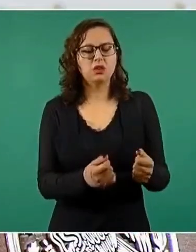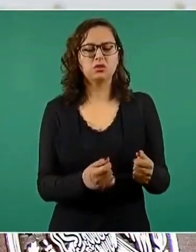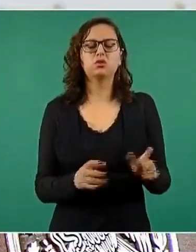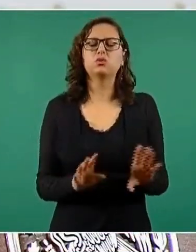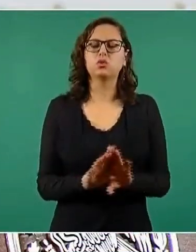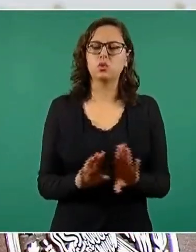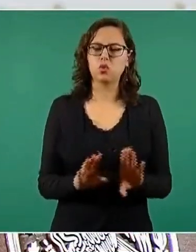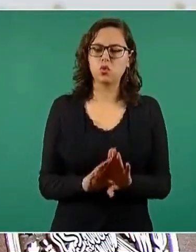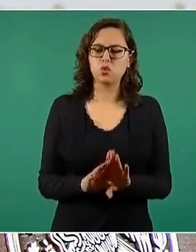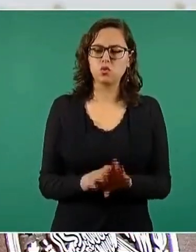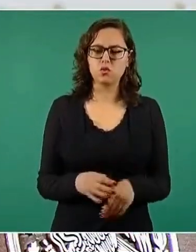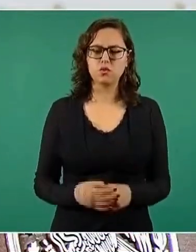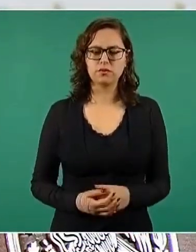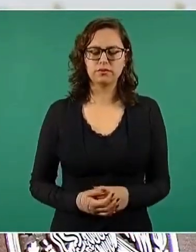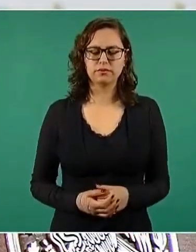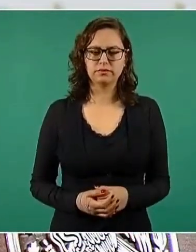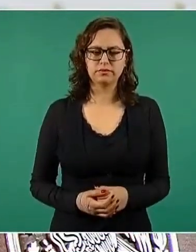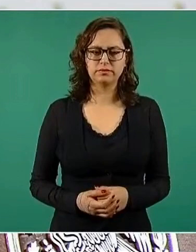Históricamente